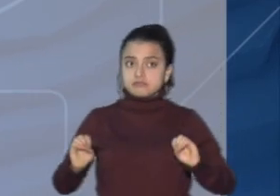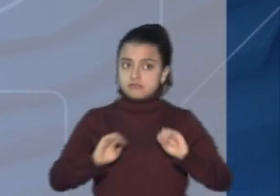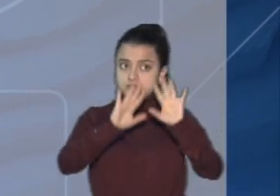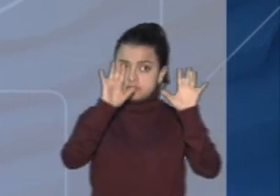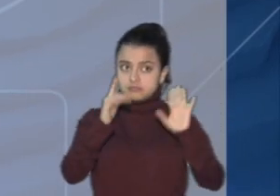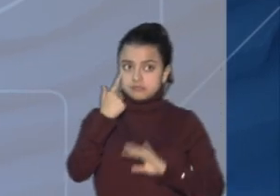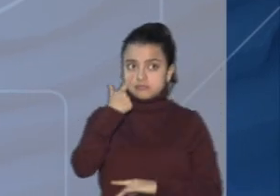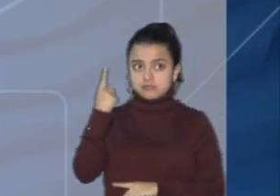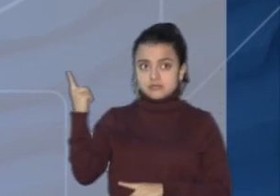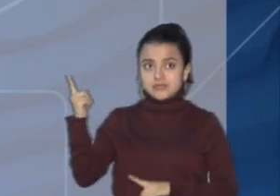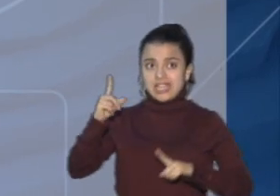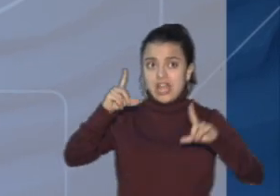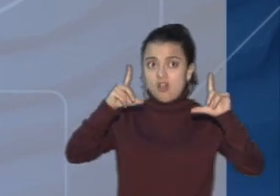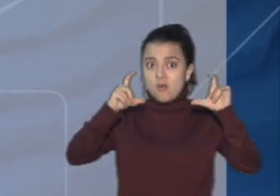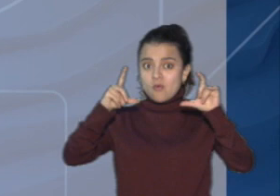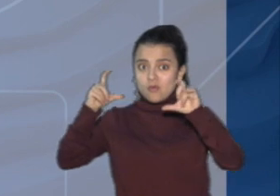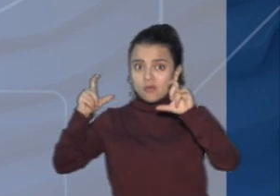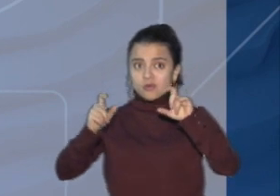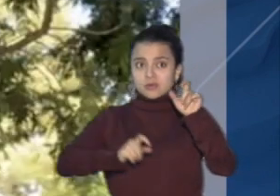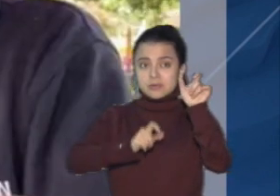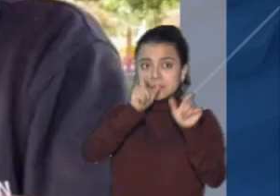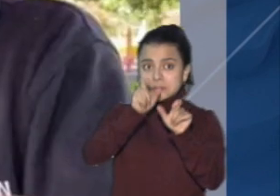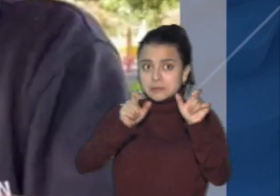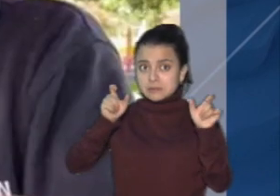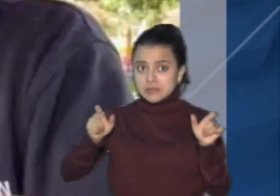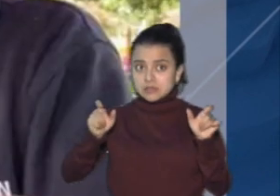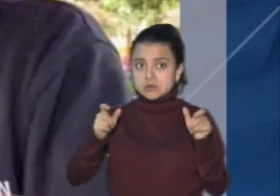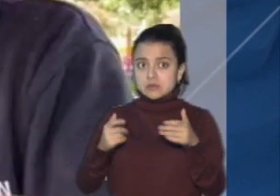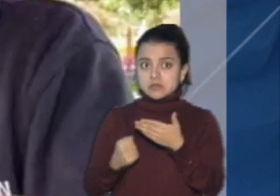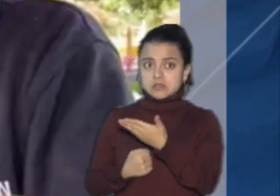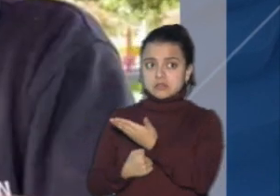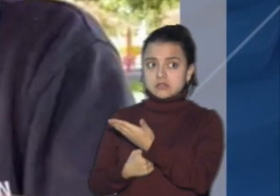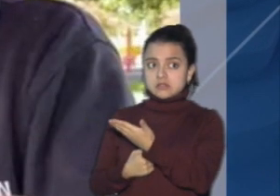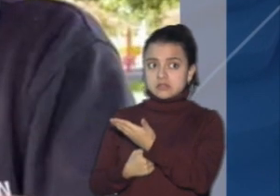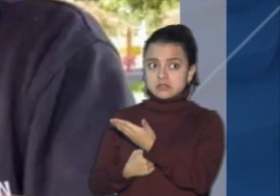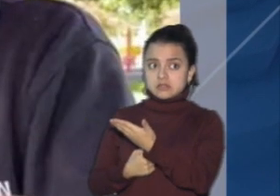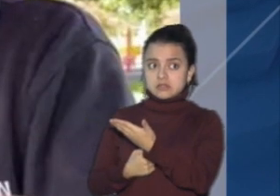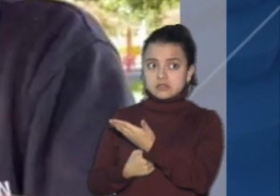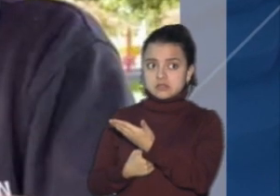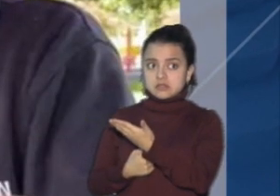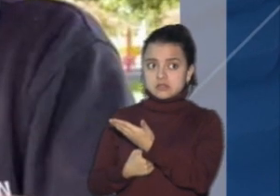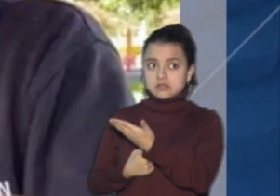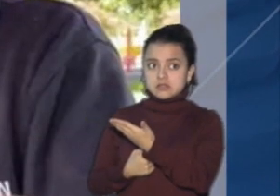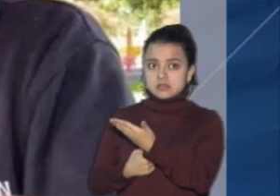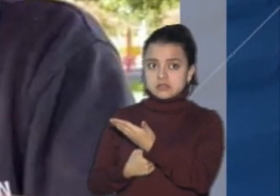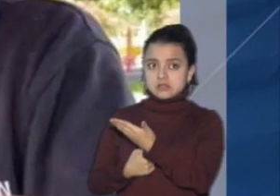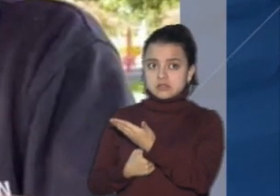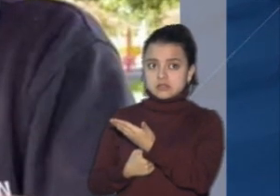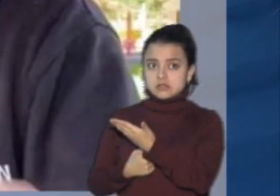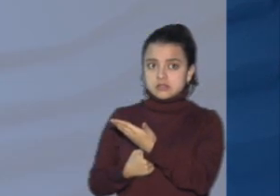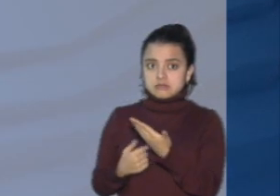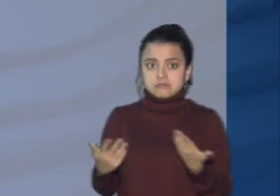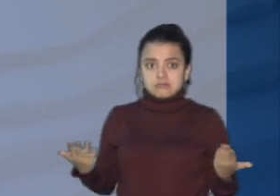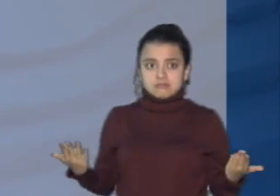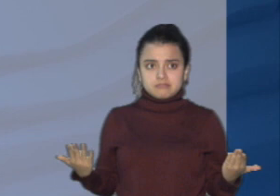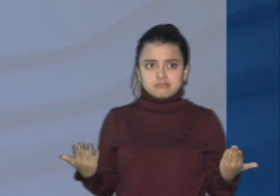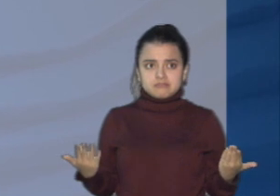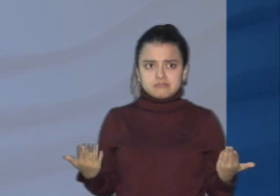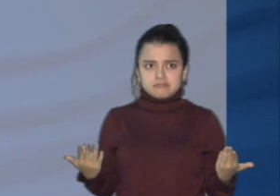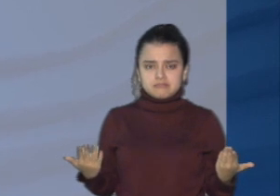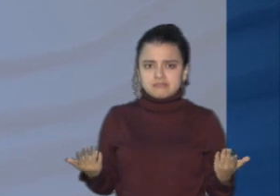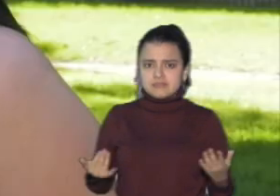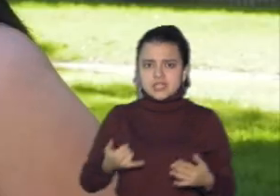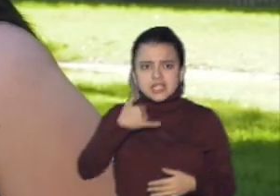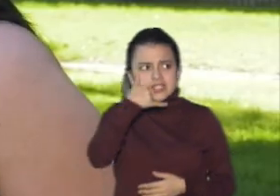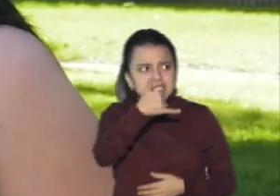difundir la foto, los videos, porque desde el momento en que salimos nosotros sabíamos que algo estaba pasando, porque ellos nunca nos enviaron fotos, se las pedimos,